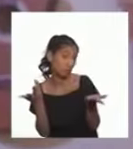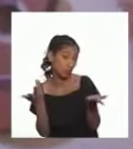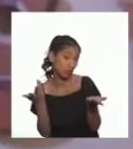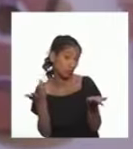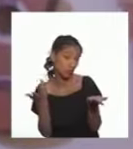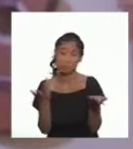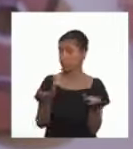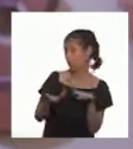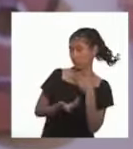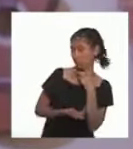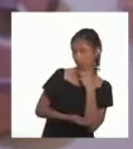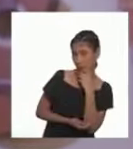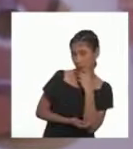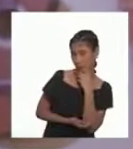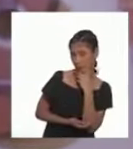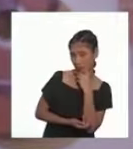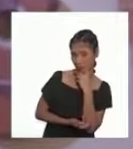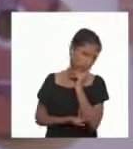Pero...